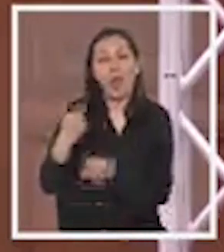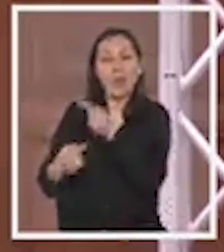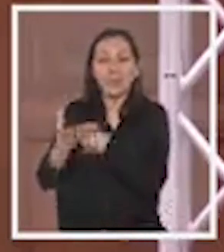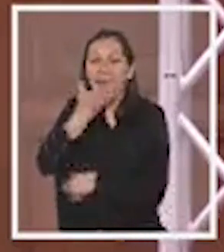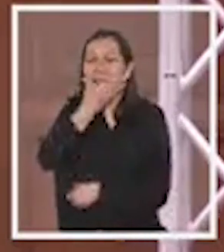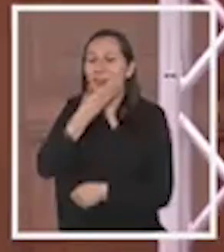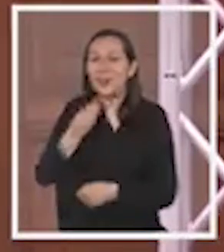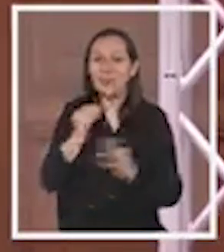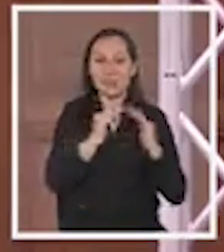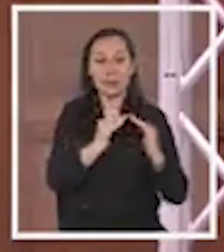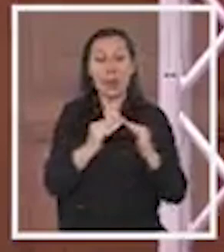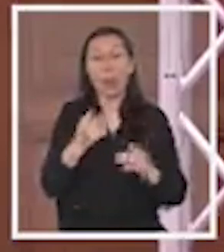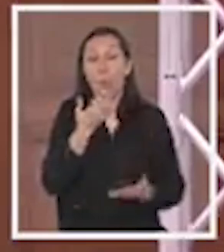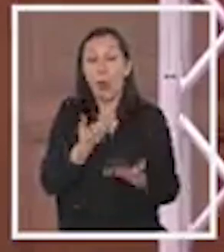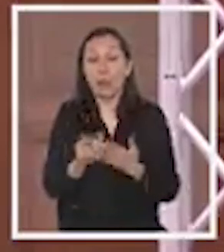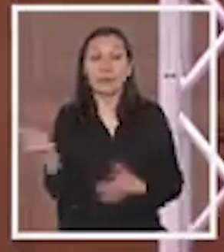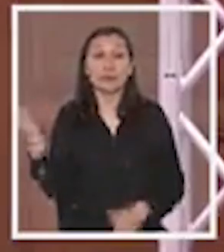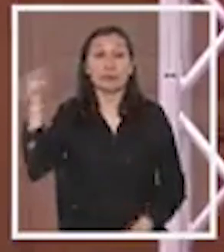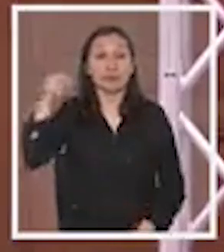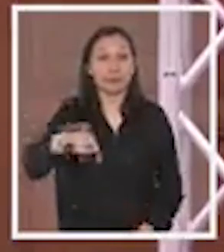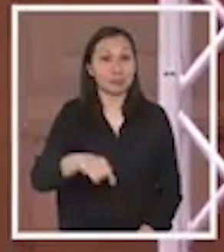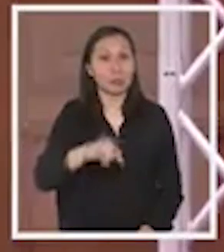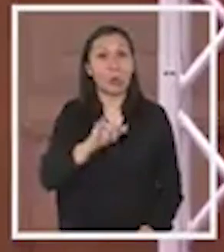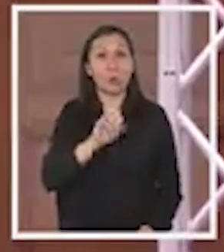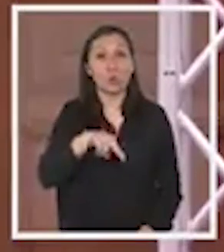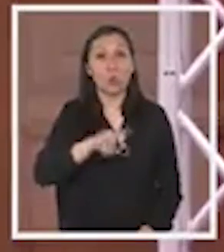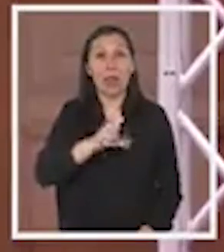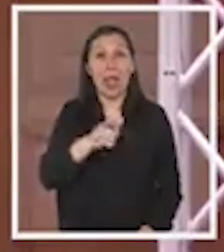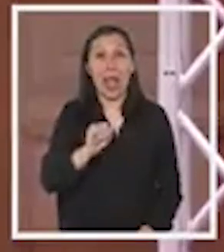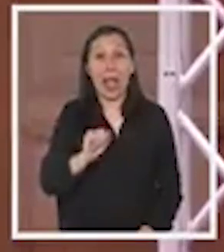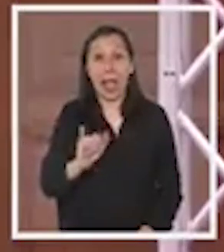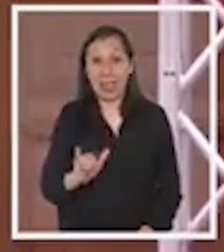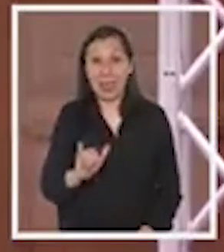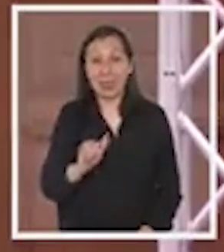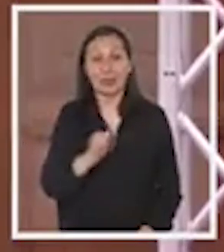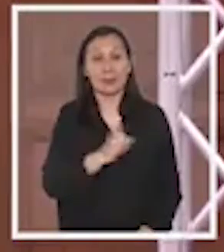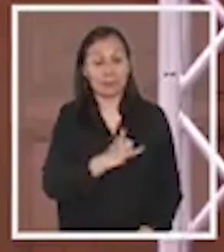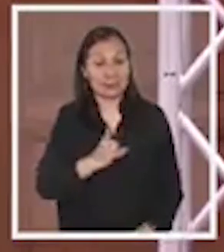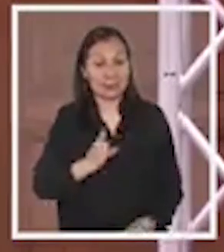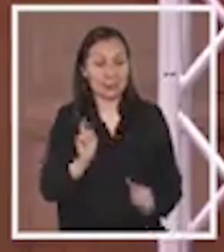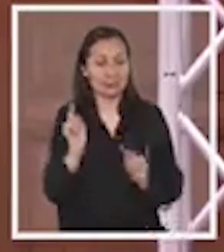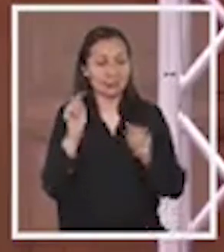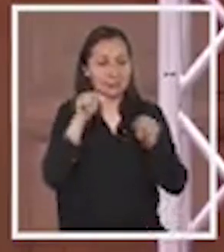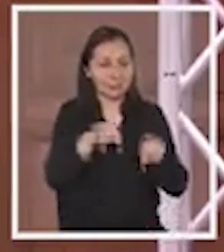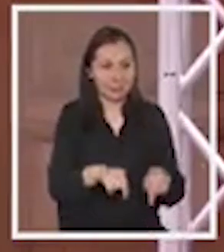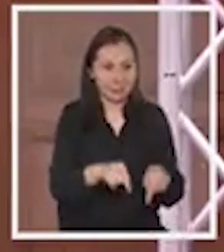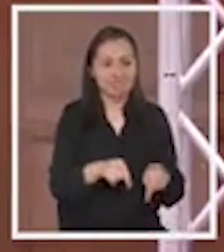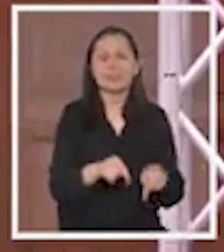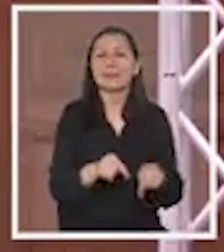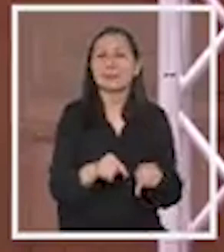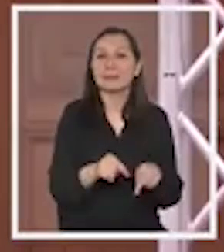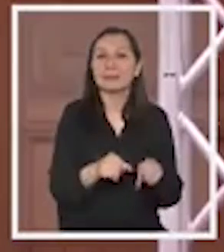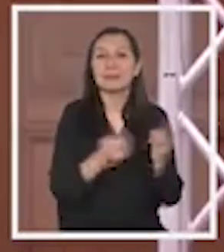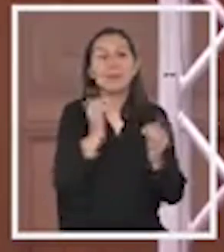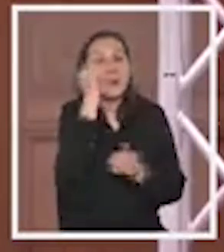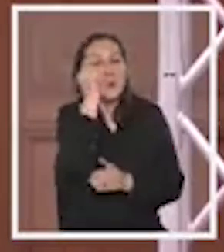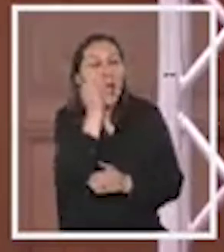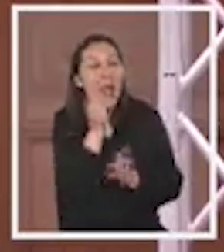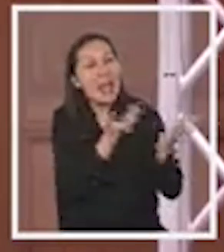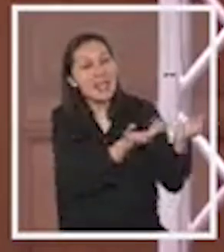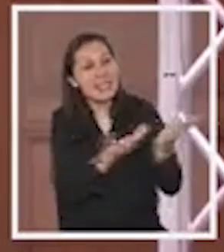bonita que contar en sus barrios. Yo cuando llegué a Yungay, acá me recibieron con mucho